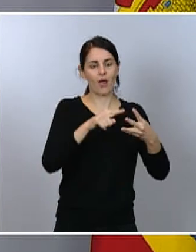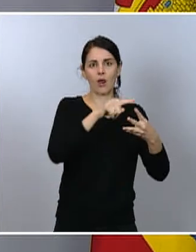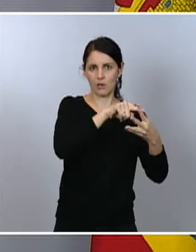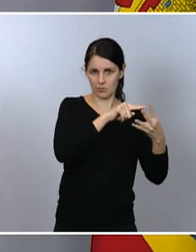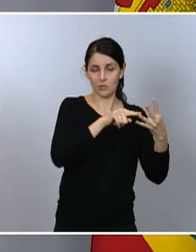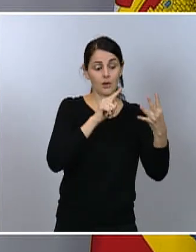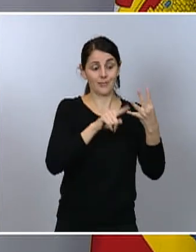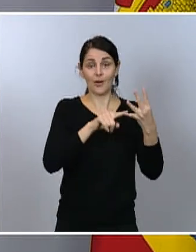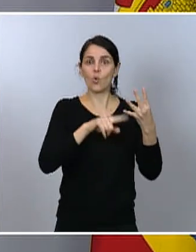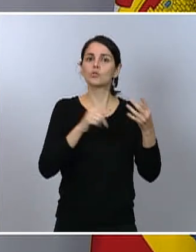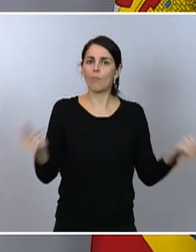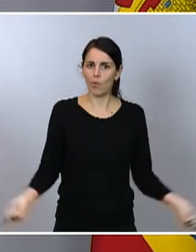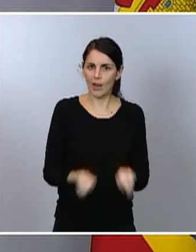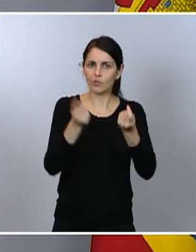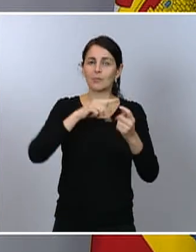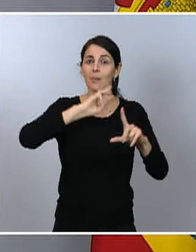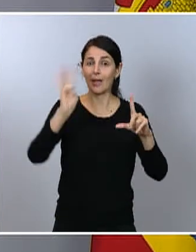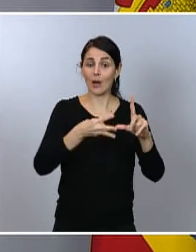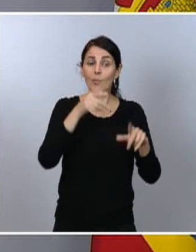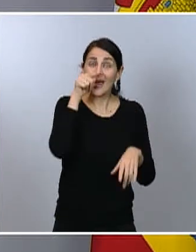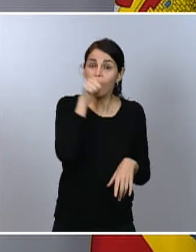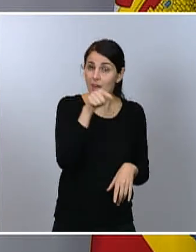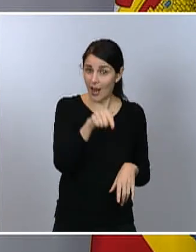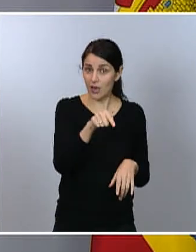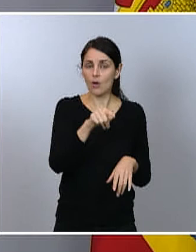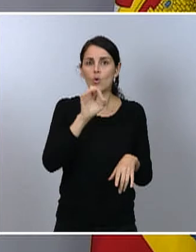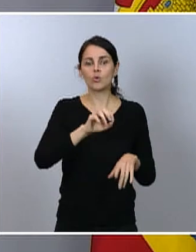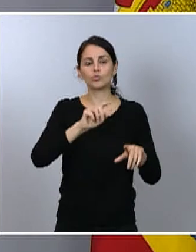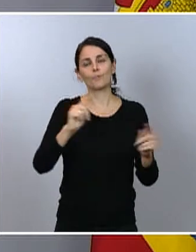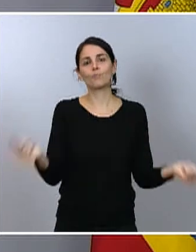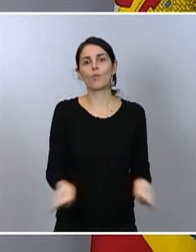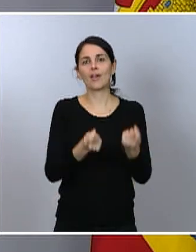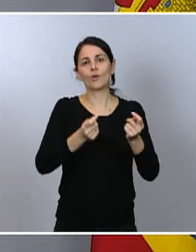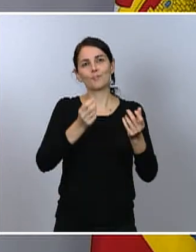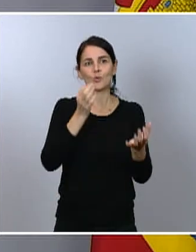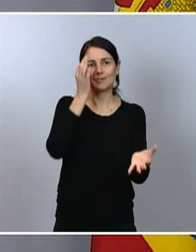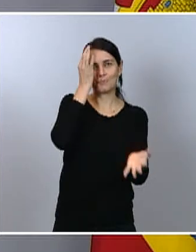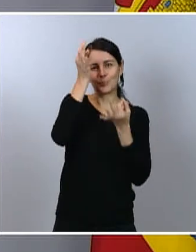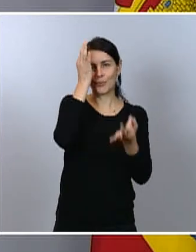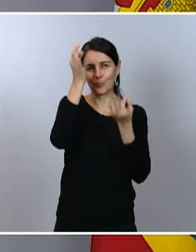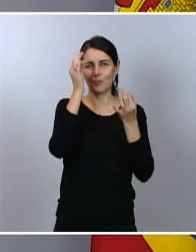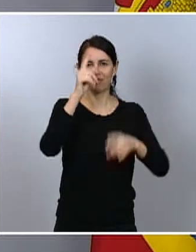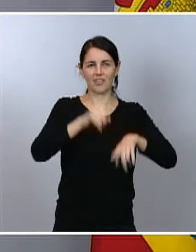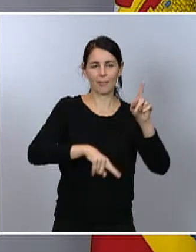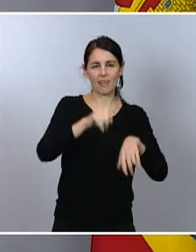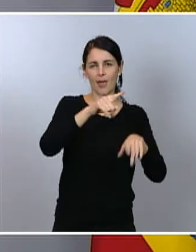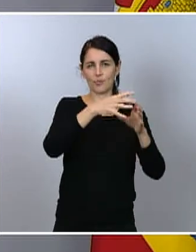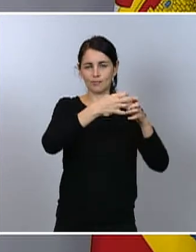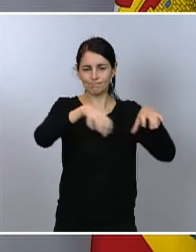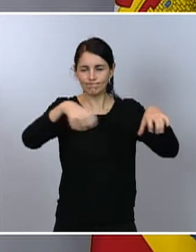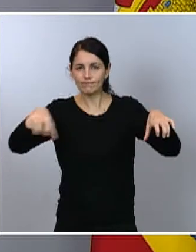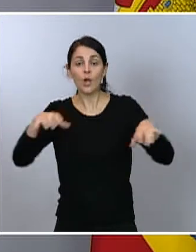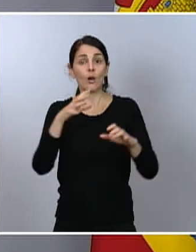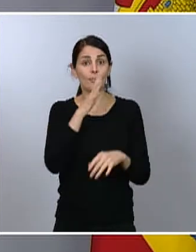que proporcionamos información en la medida de lo posible, desagregamos hasta donde podemos, porque a veces el número de personas que